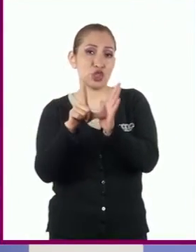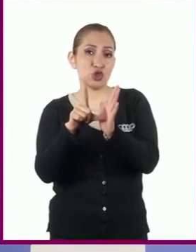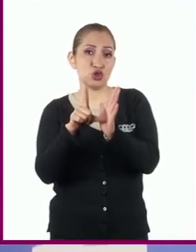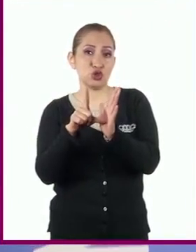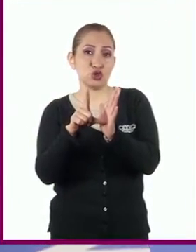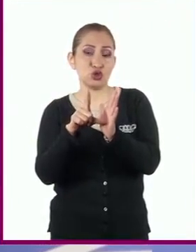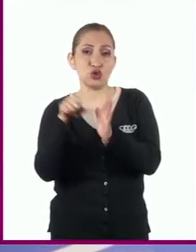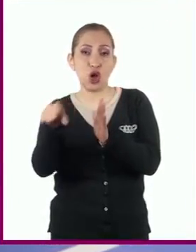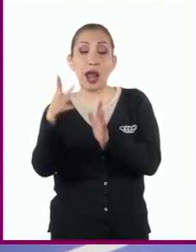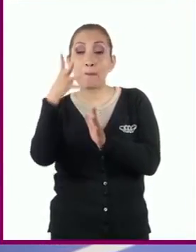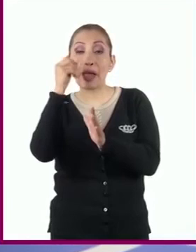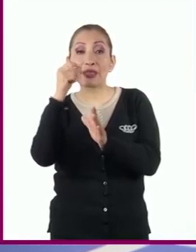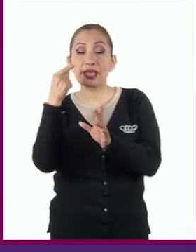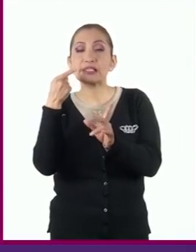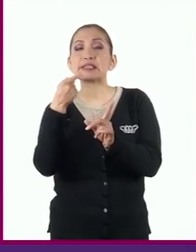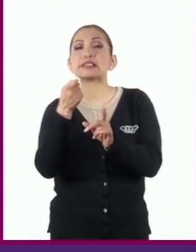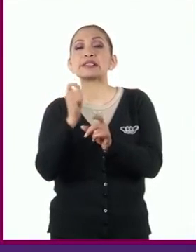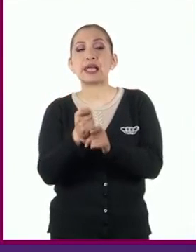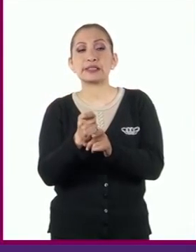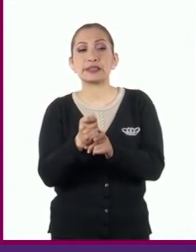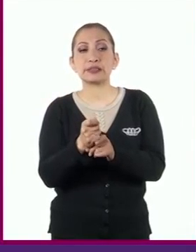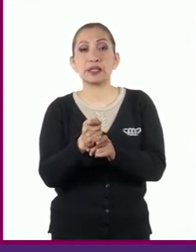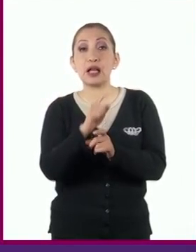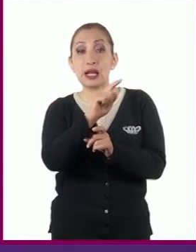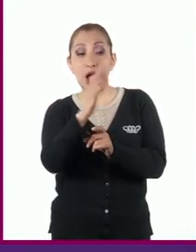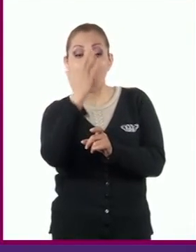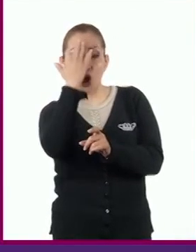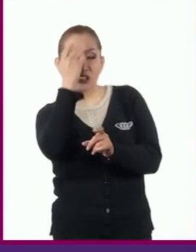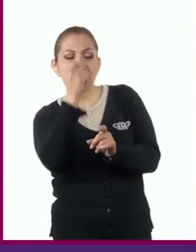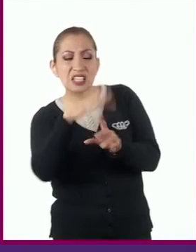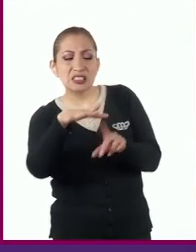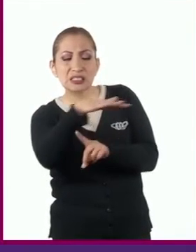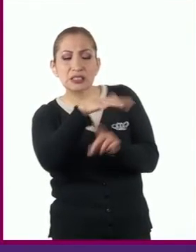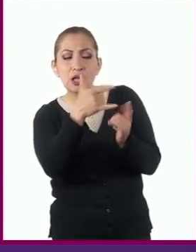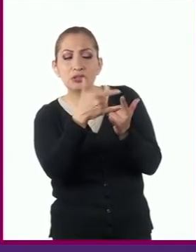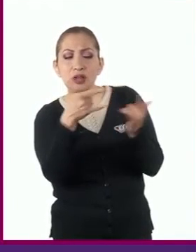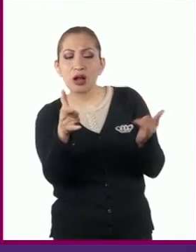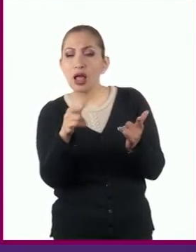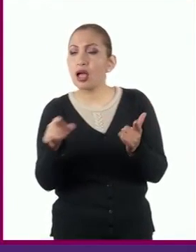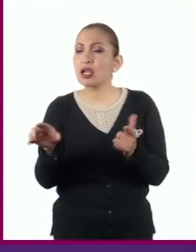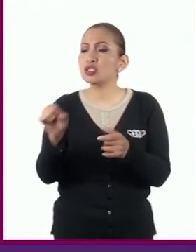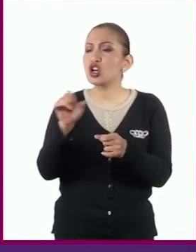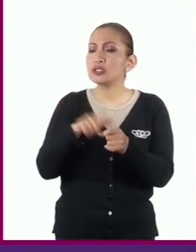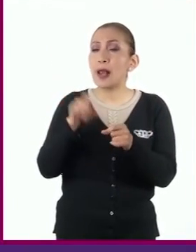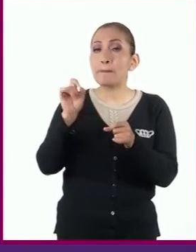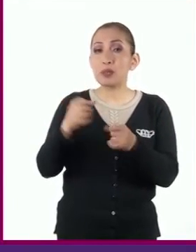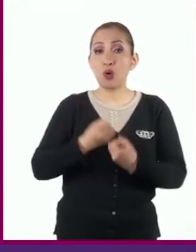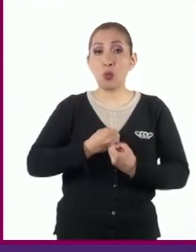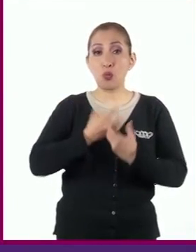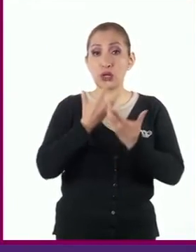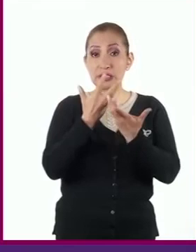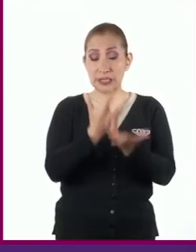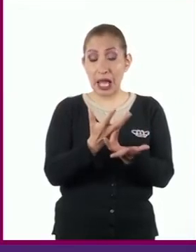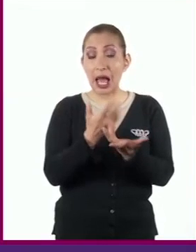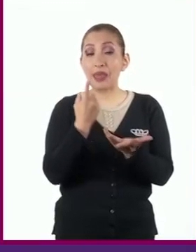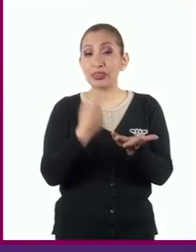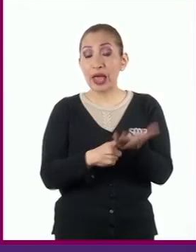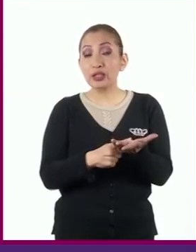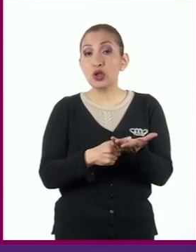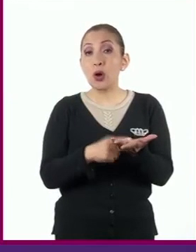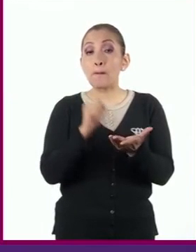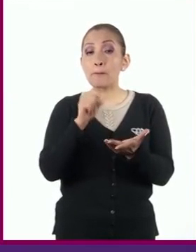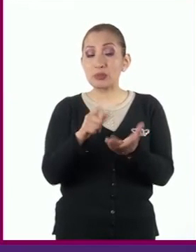correspondientes al aprendizaje esperado. Reconoce el contexto histórico y social de la poesía dentro de